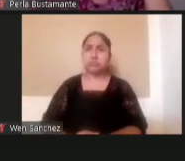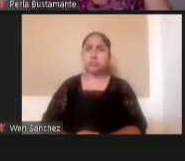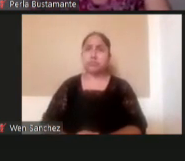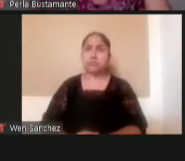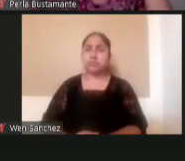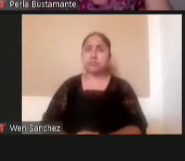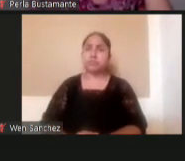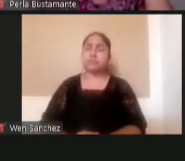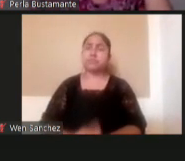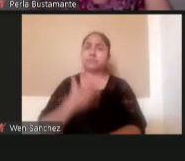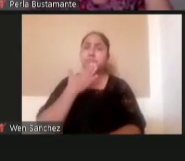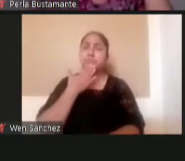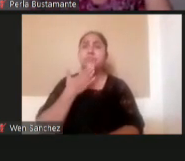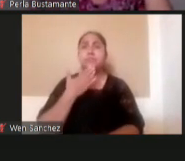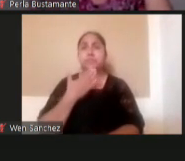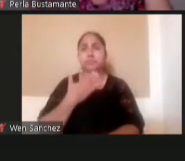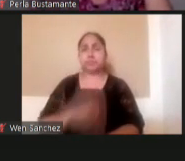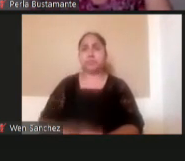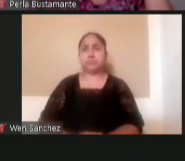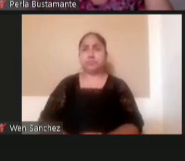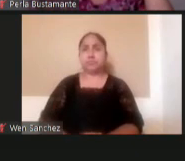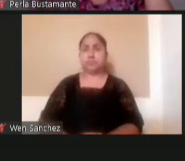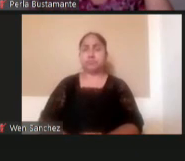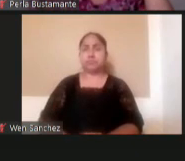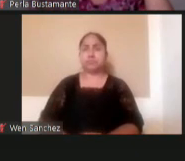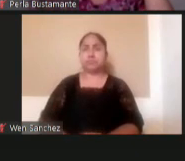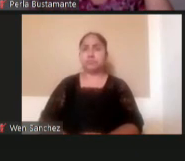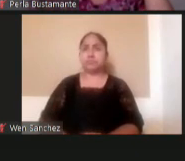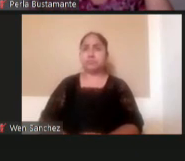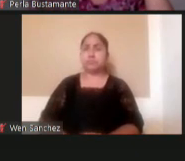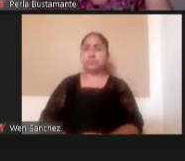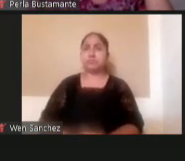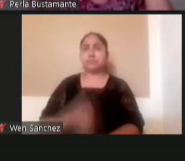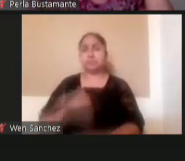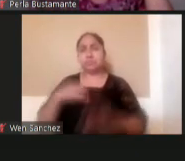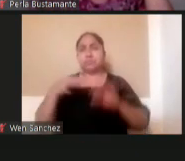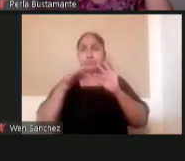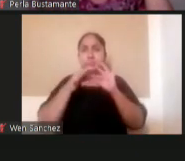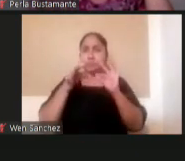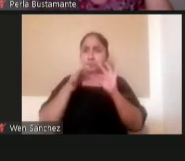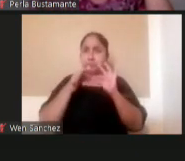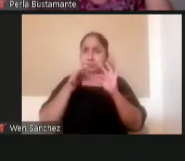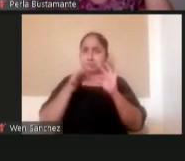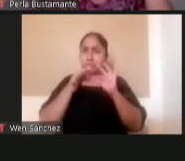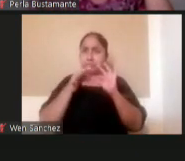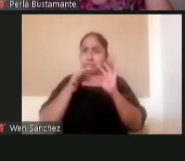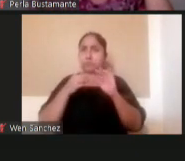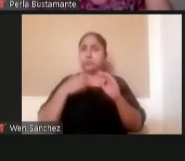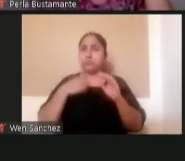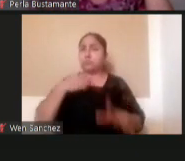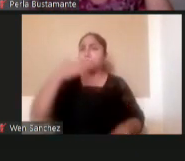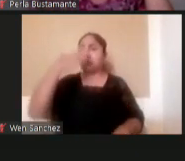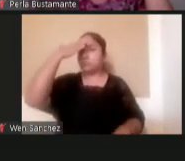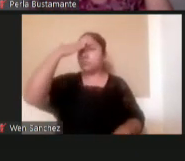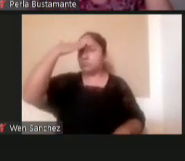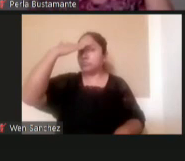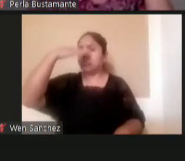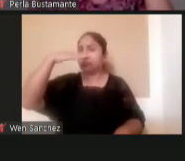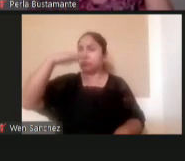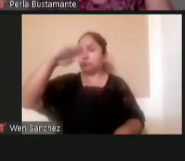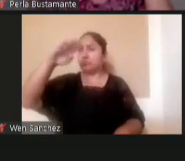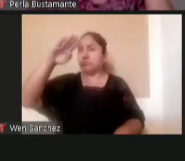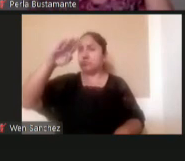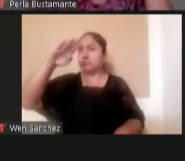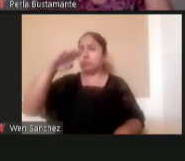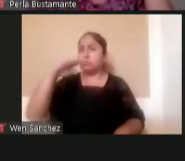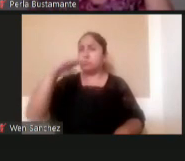Para comentar que primero que nada sé de buena fuente por gente interna de la Comisión